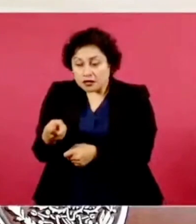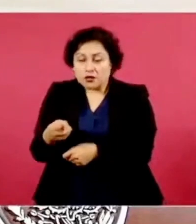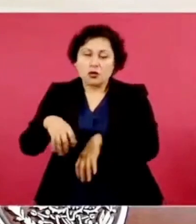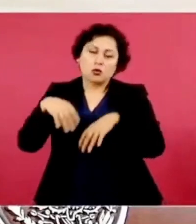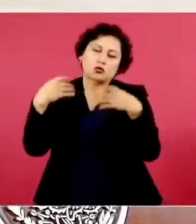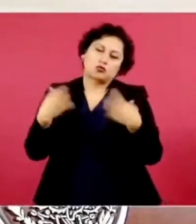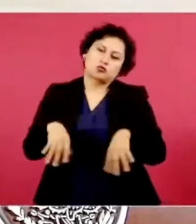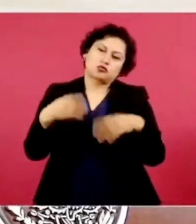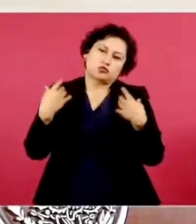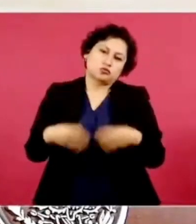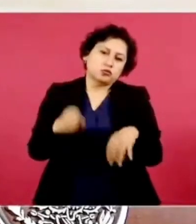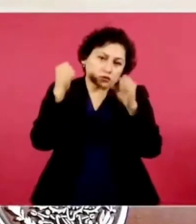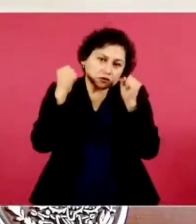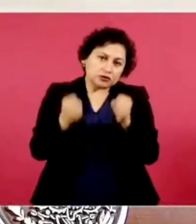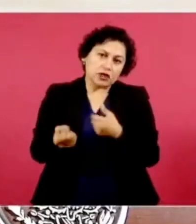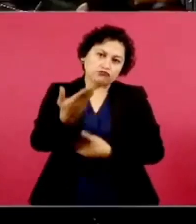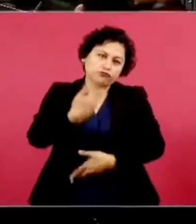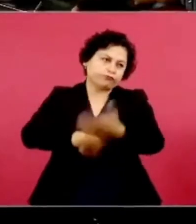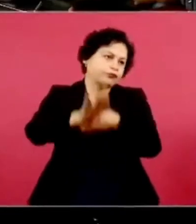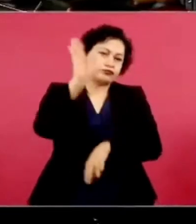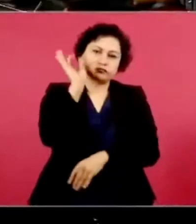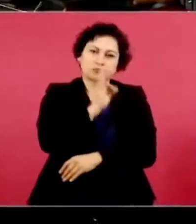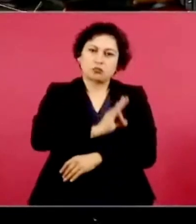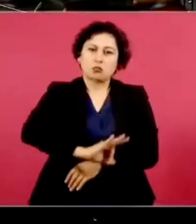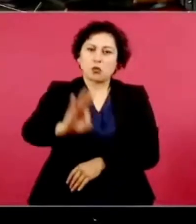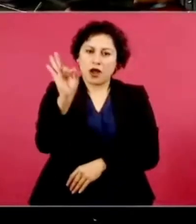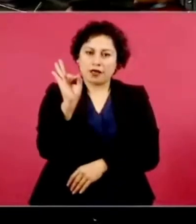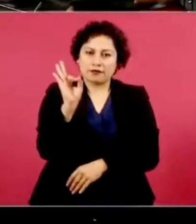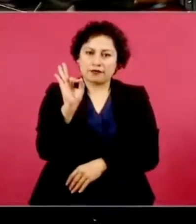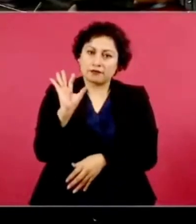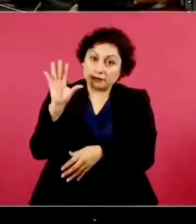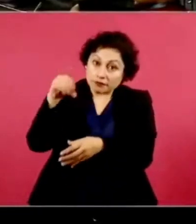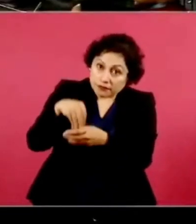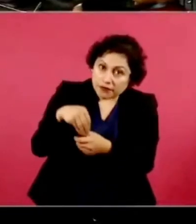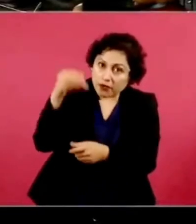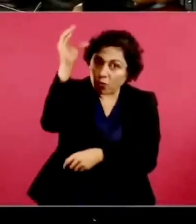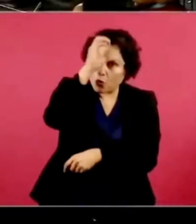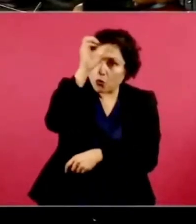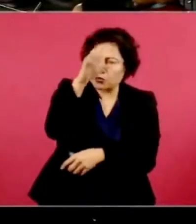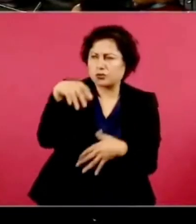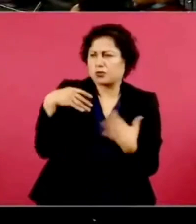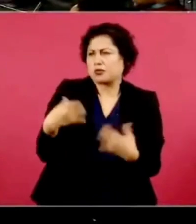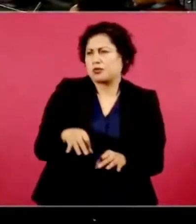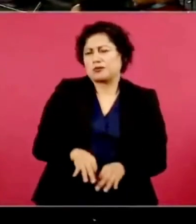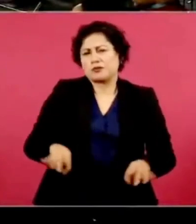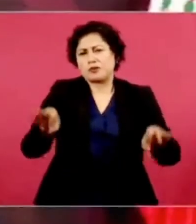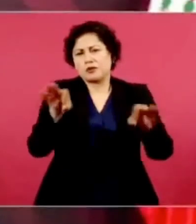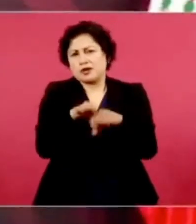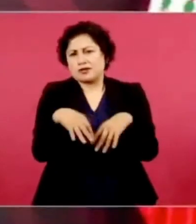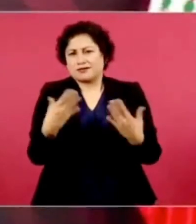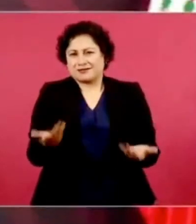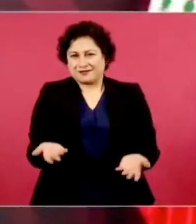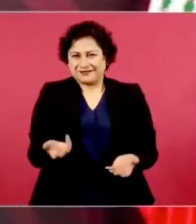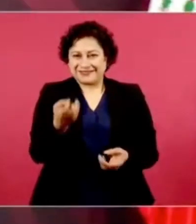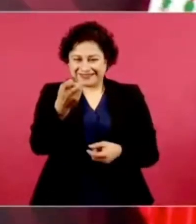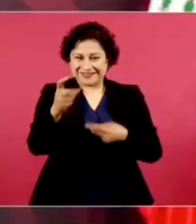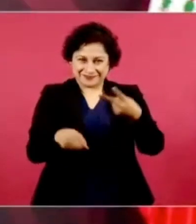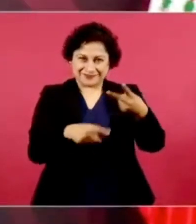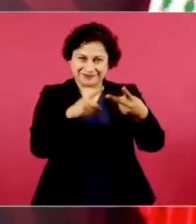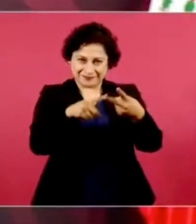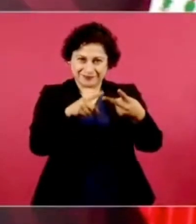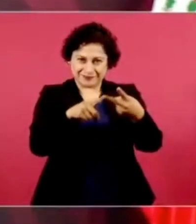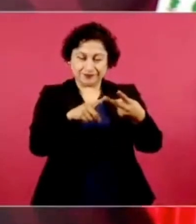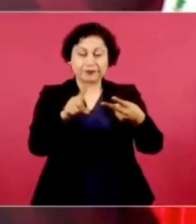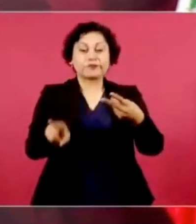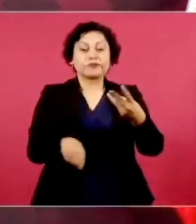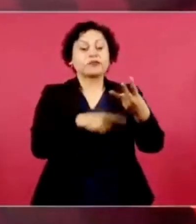La cultura, que es tan importante, ¿no? Entonces, eso es lo segundo. Lo tercero